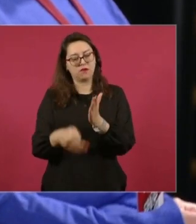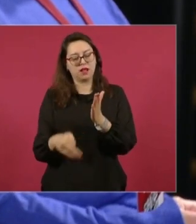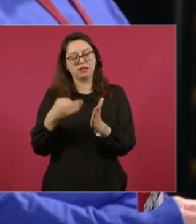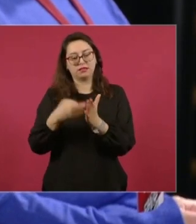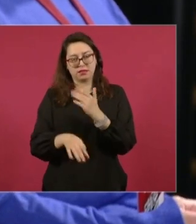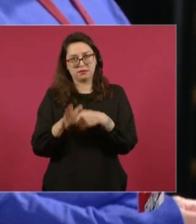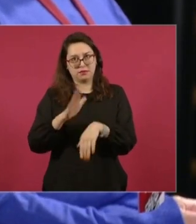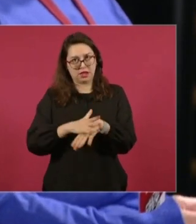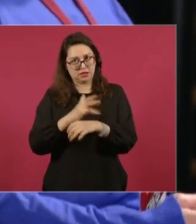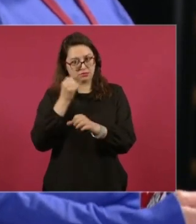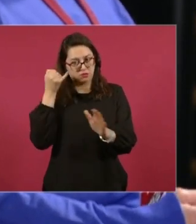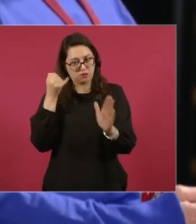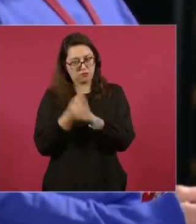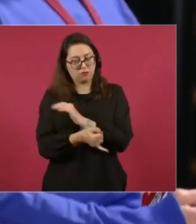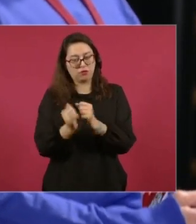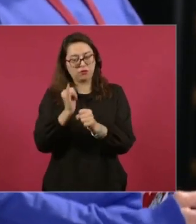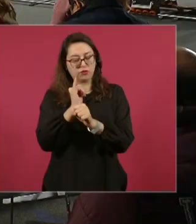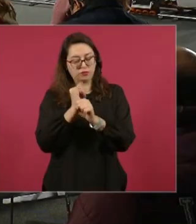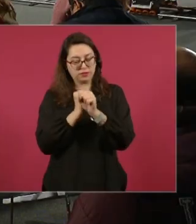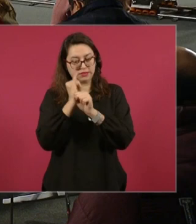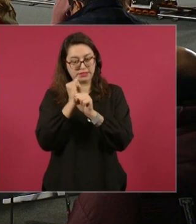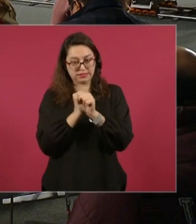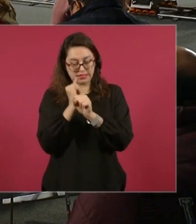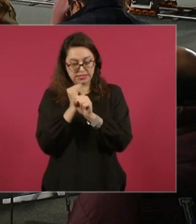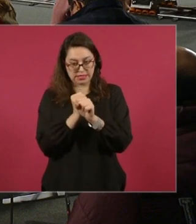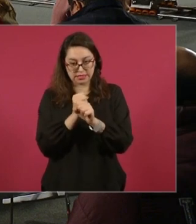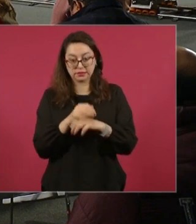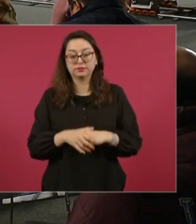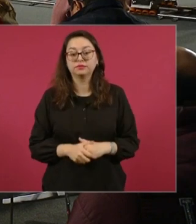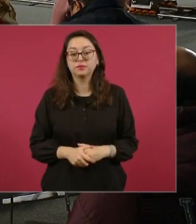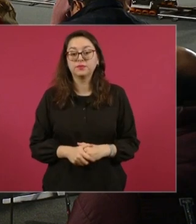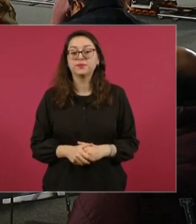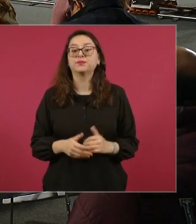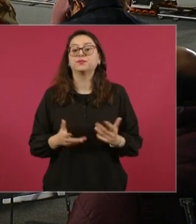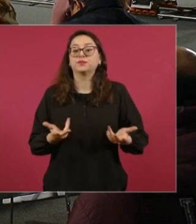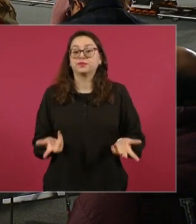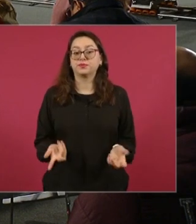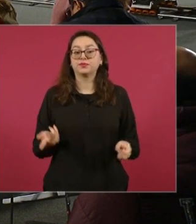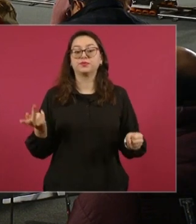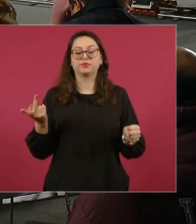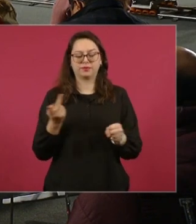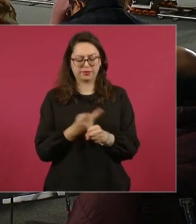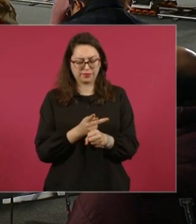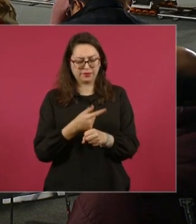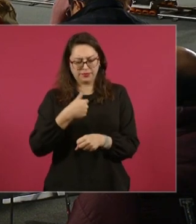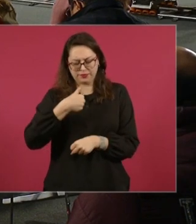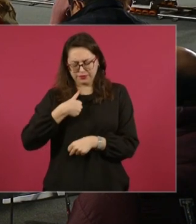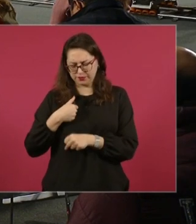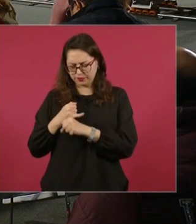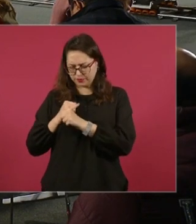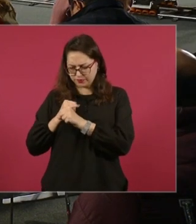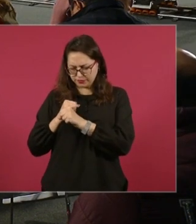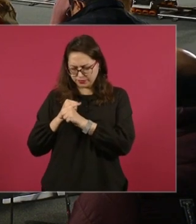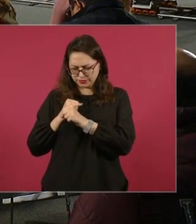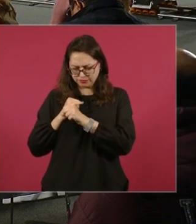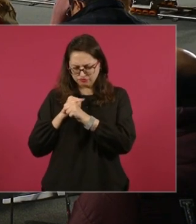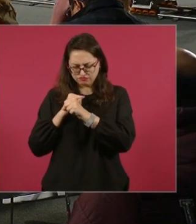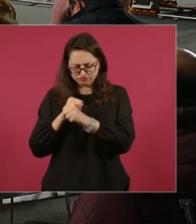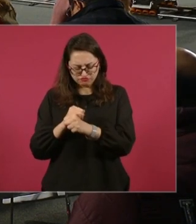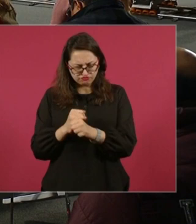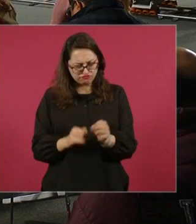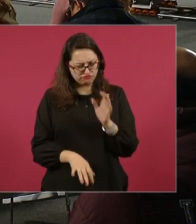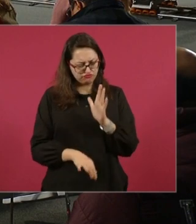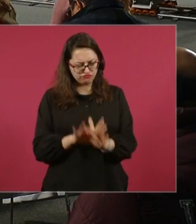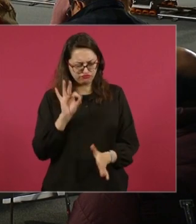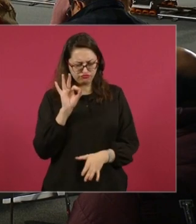esas investigaciones de ver la situación de Mismaloya, surgió un nombre de Marco